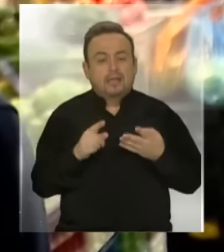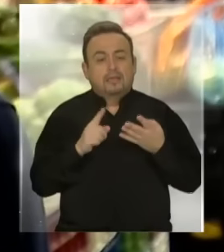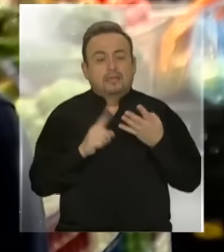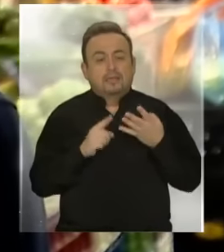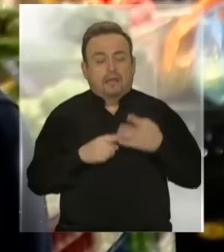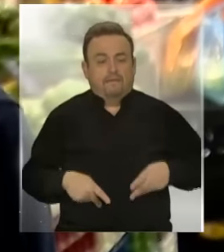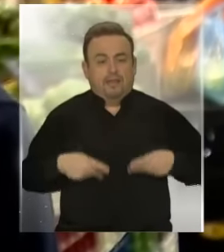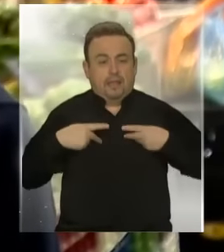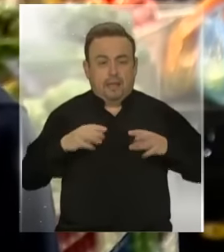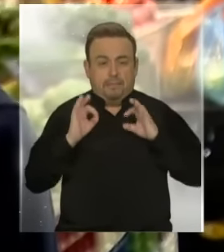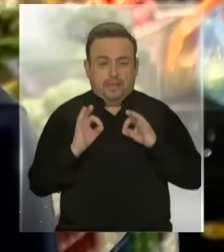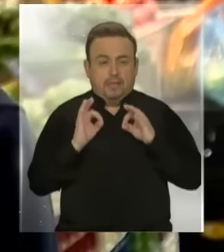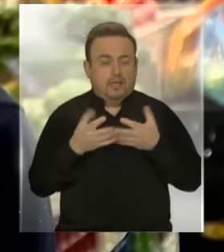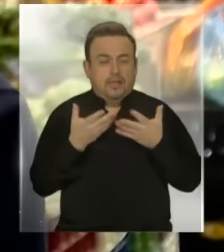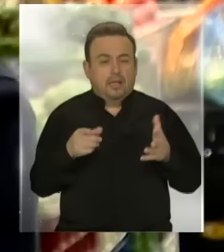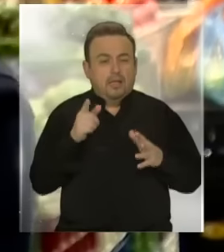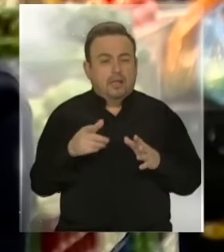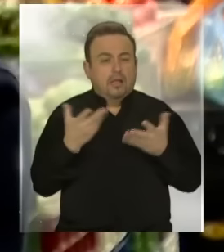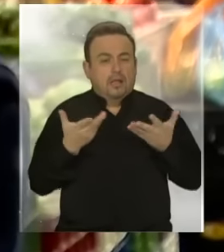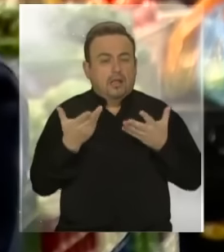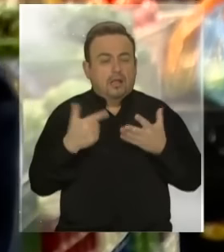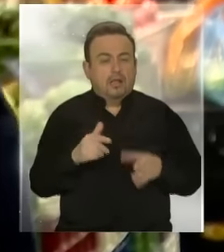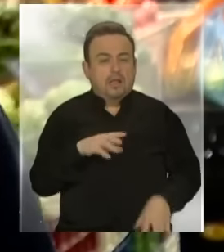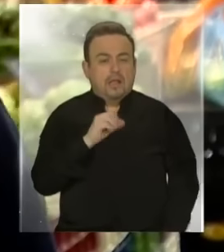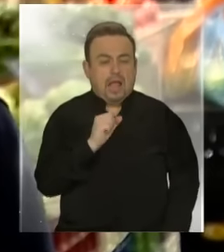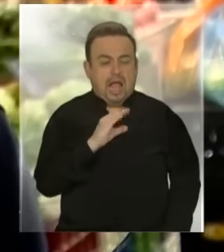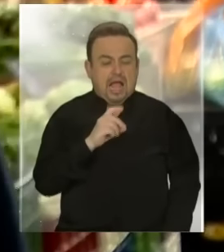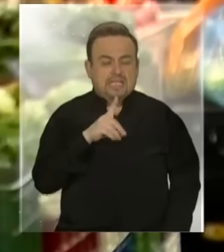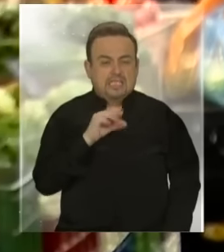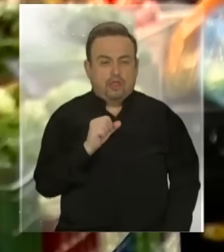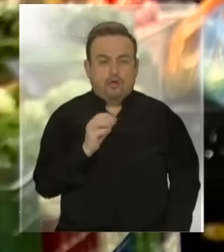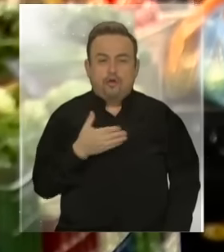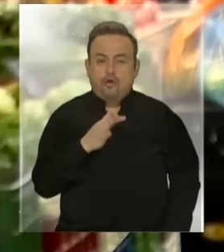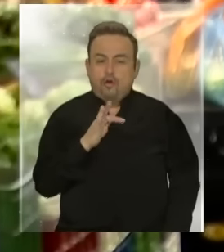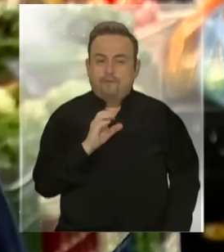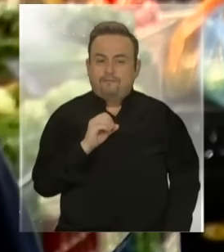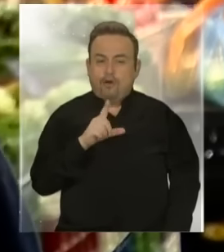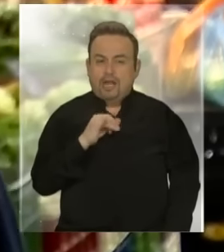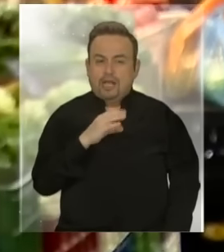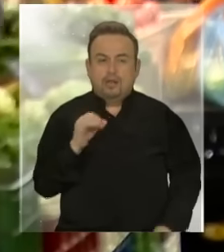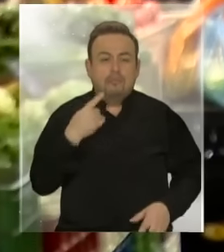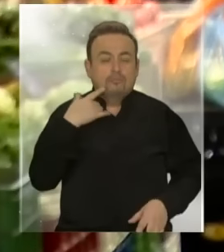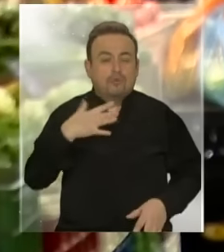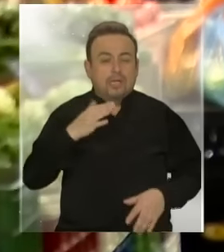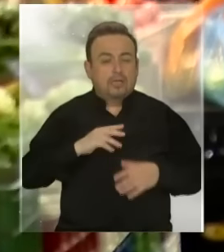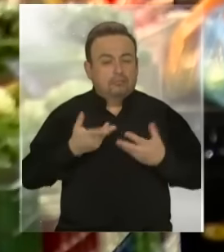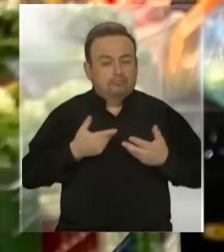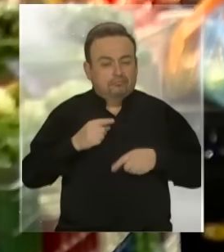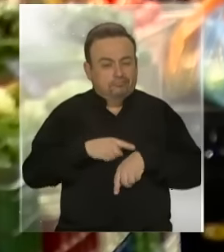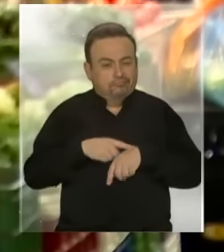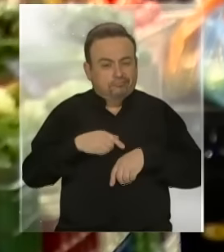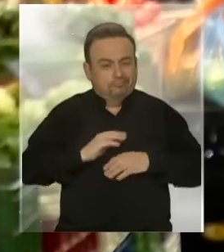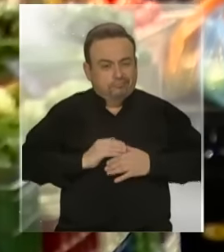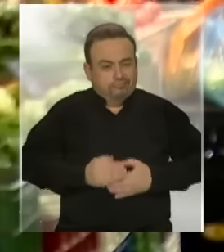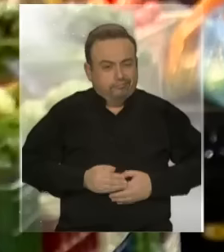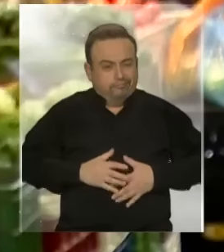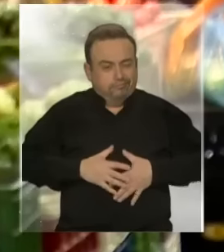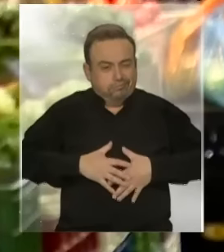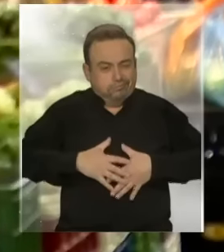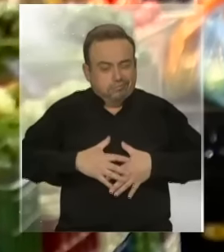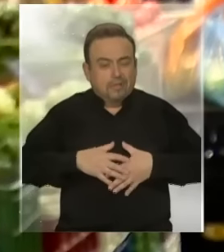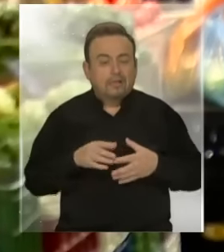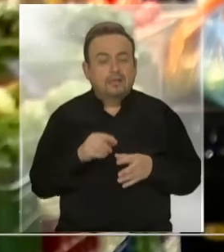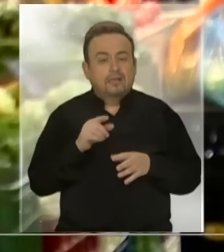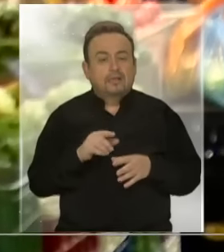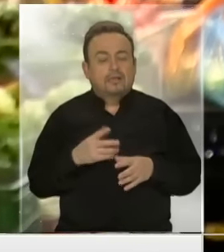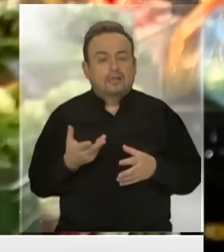que está a cargo de todo lo que es la constitución del ácido fólico, que es muy importante para los periodos de embarazo. Y como